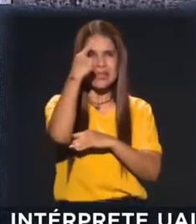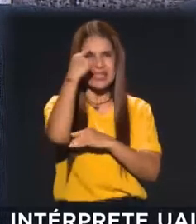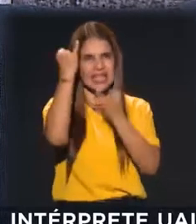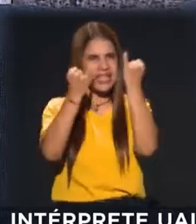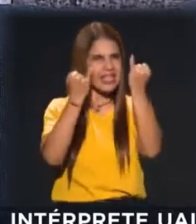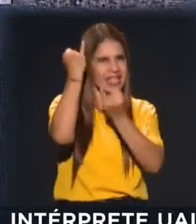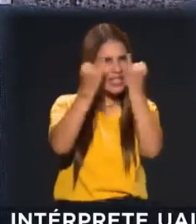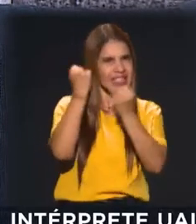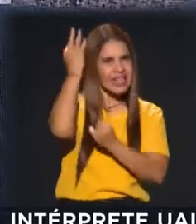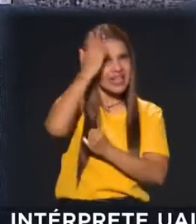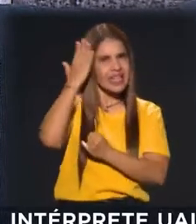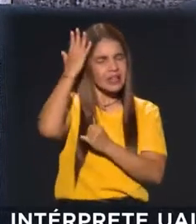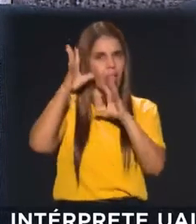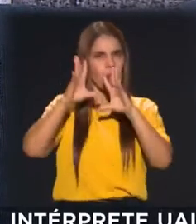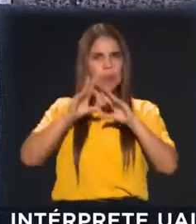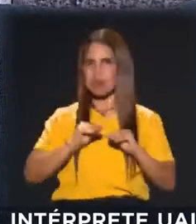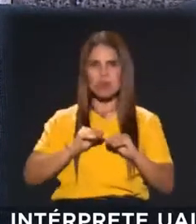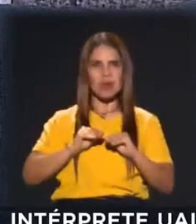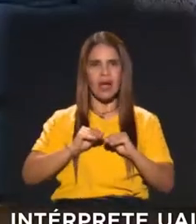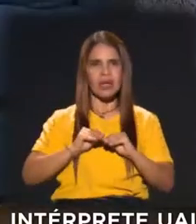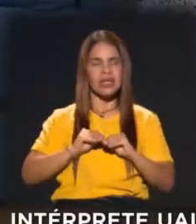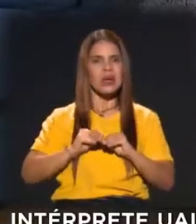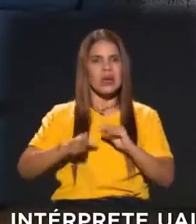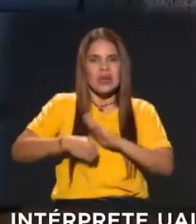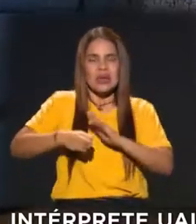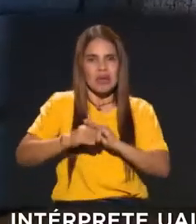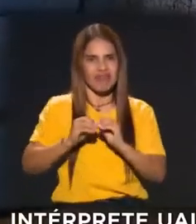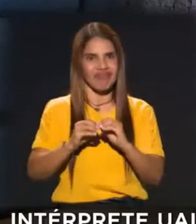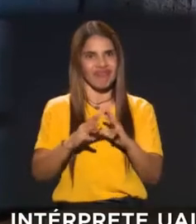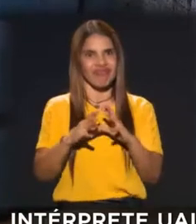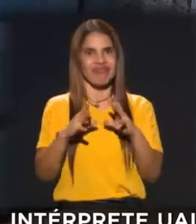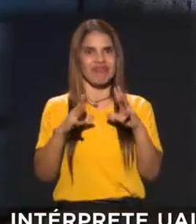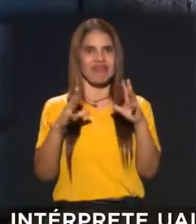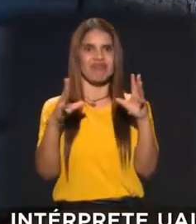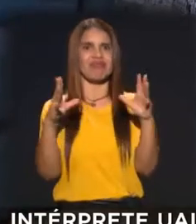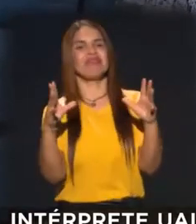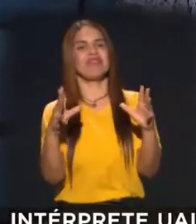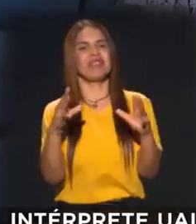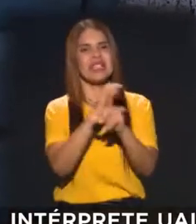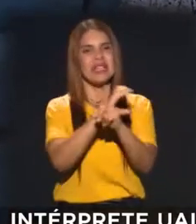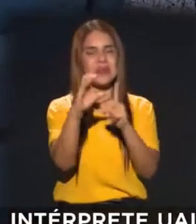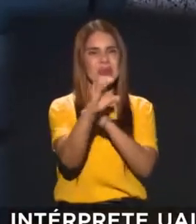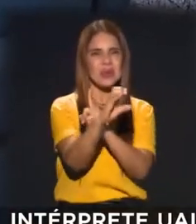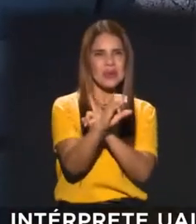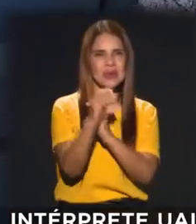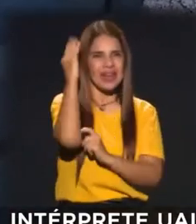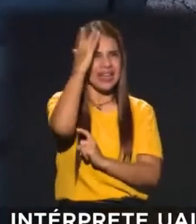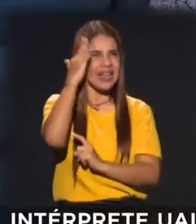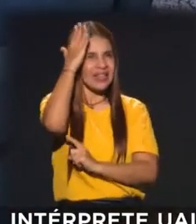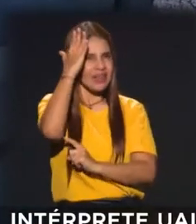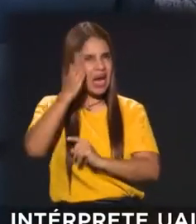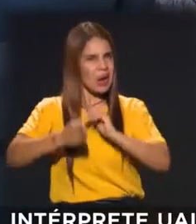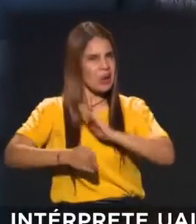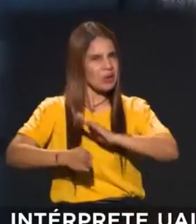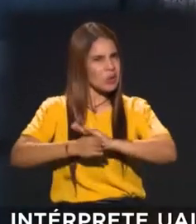de crear cosas nuevas, siempre esté ahí todos los días siendo el protagonista. Es decir, que la cultura de la creatividad